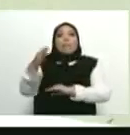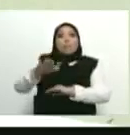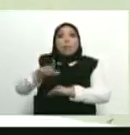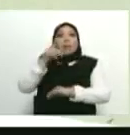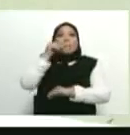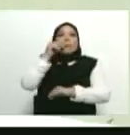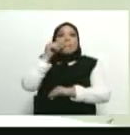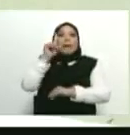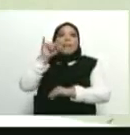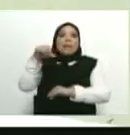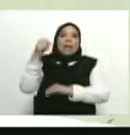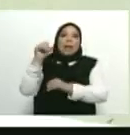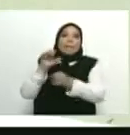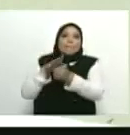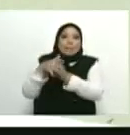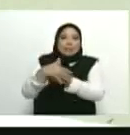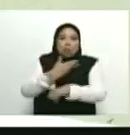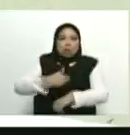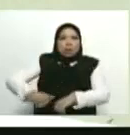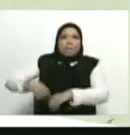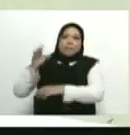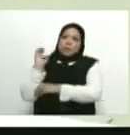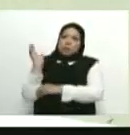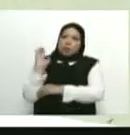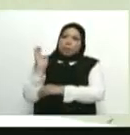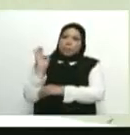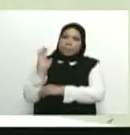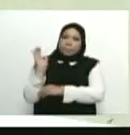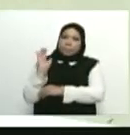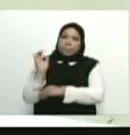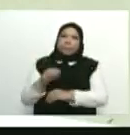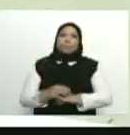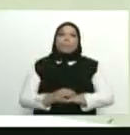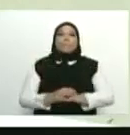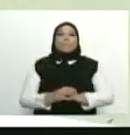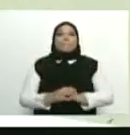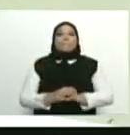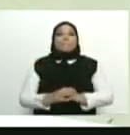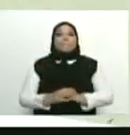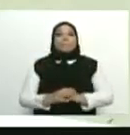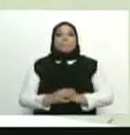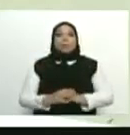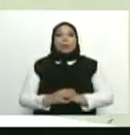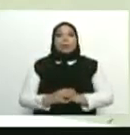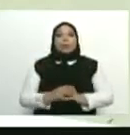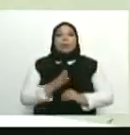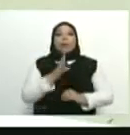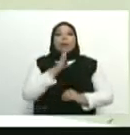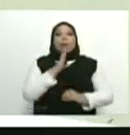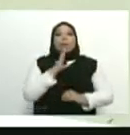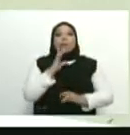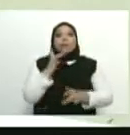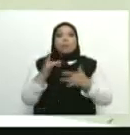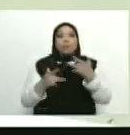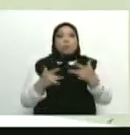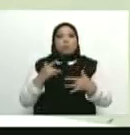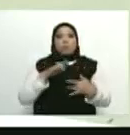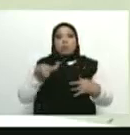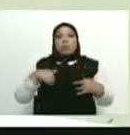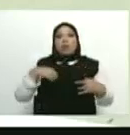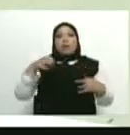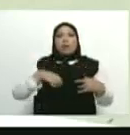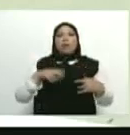un libro inédito. Le he dado la orden a los fondos editoriales nuestros del